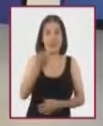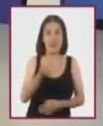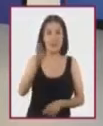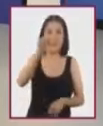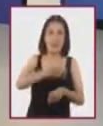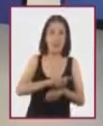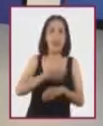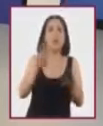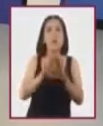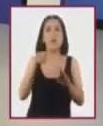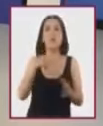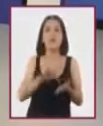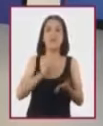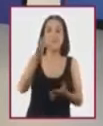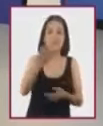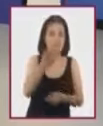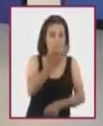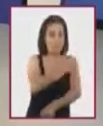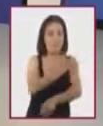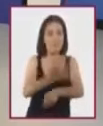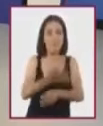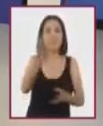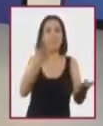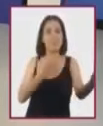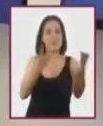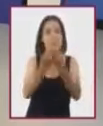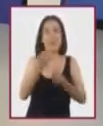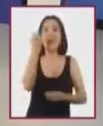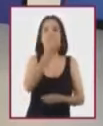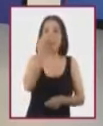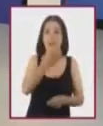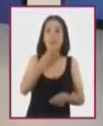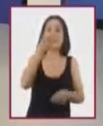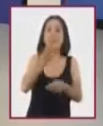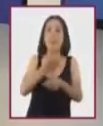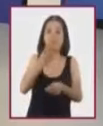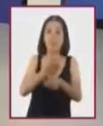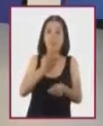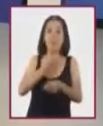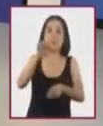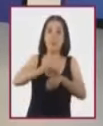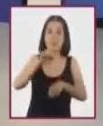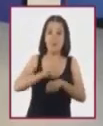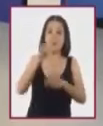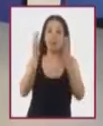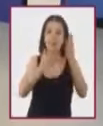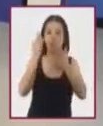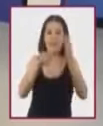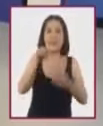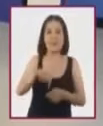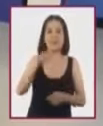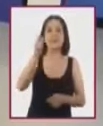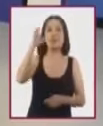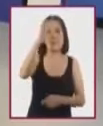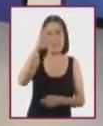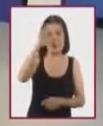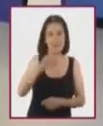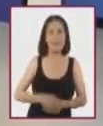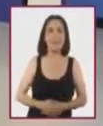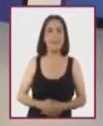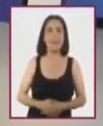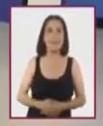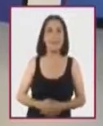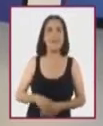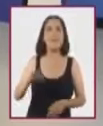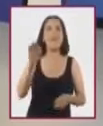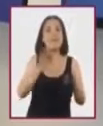sesión, les agradezco por acompañarnos a ustedes, estudiantes de segundo grado de secundaria de la asignatura de Ciencias.